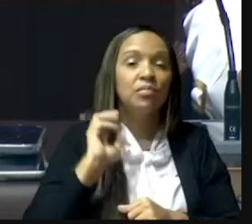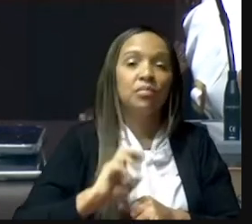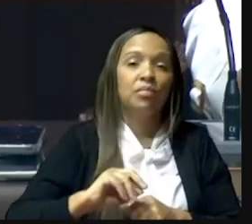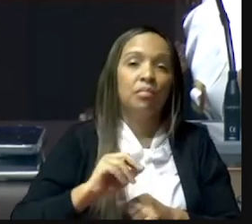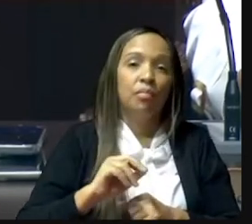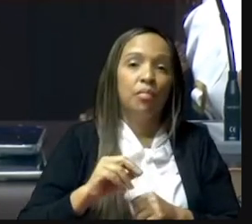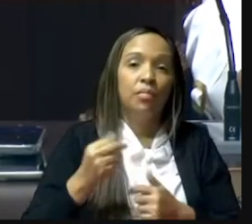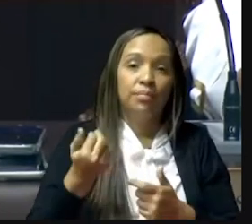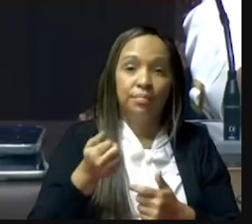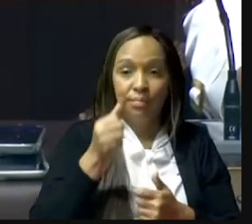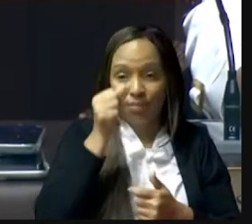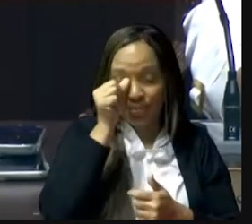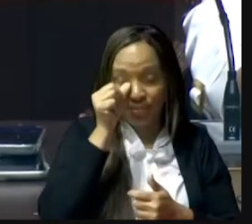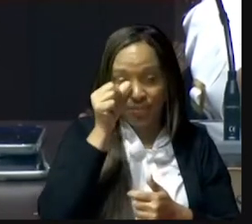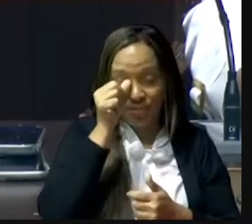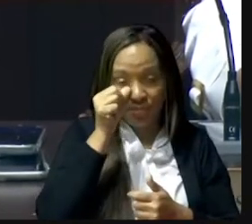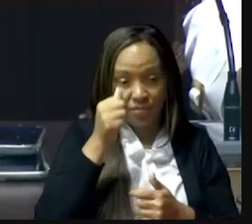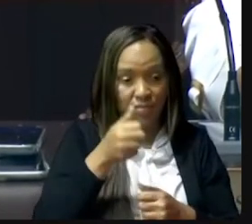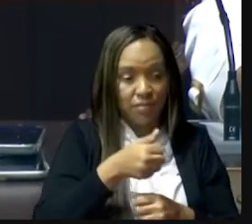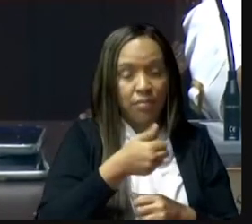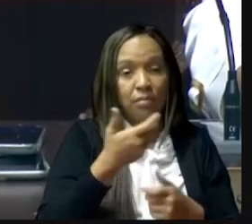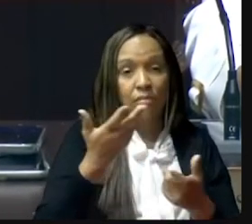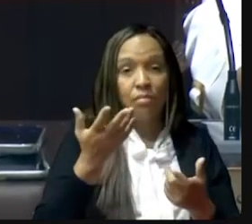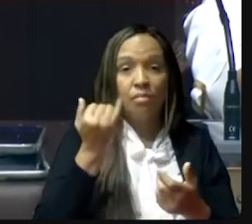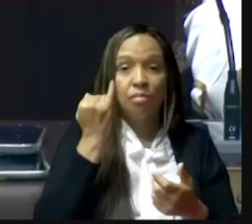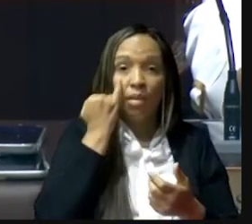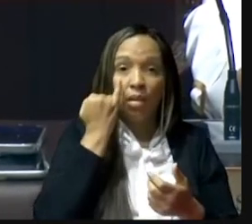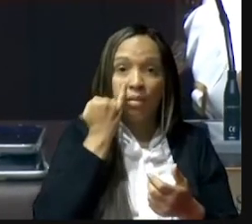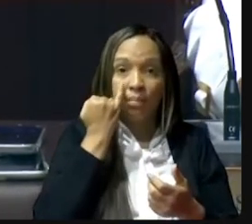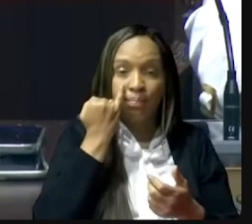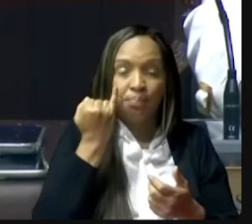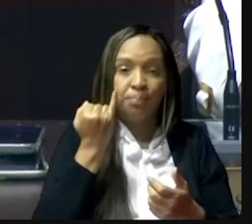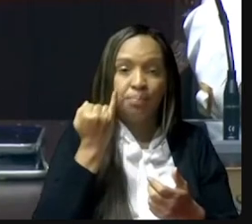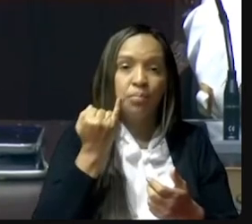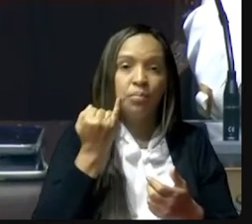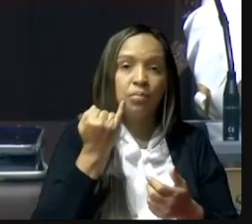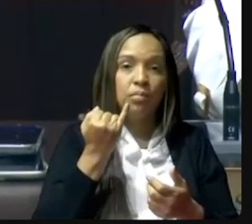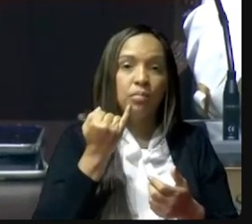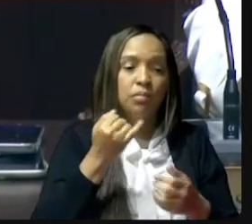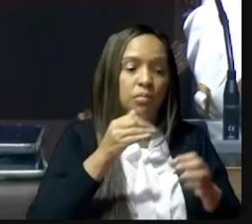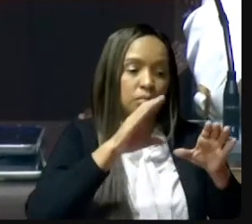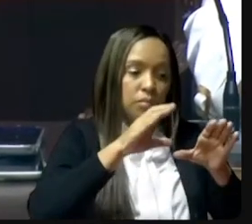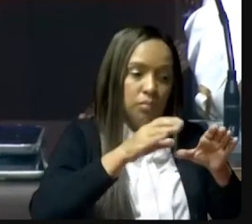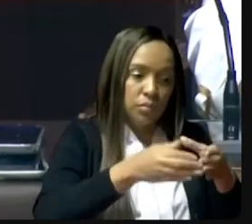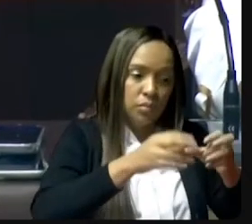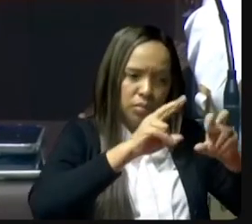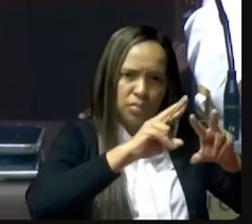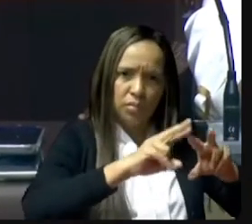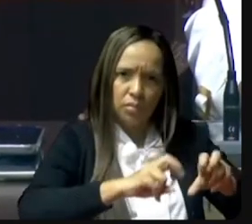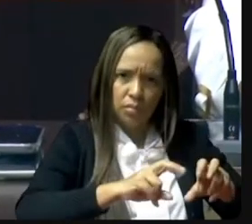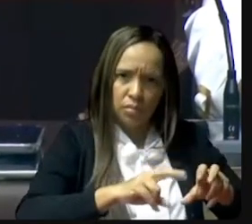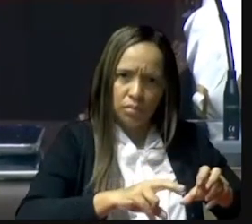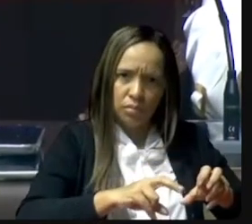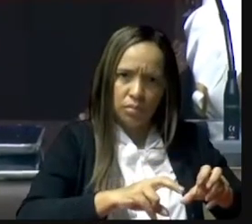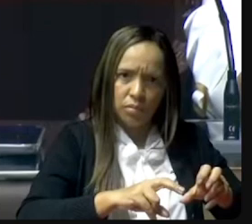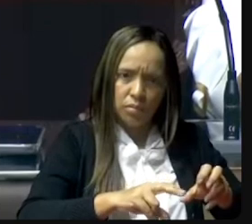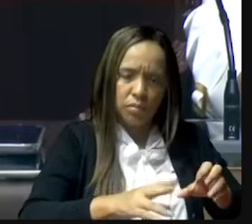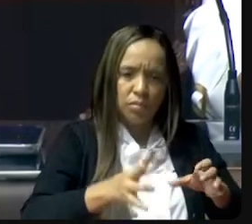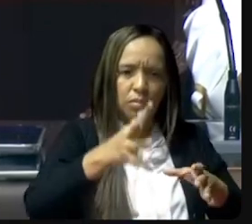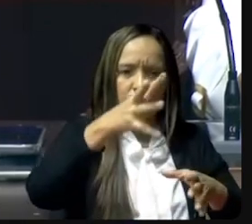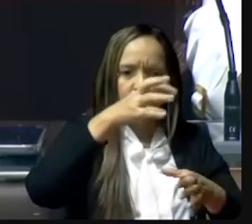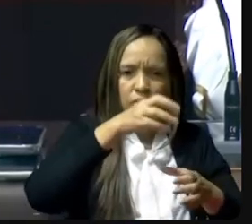cada comisión de un partido determinado de depende del tamaño de su